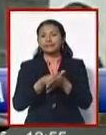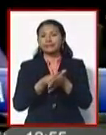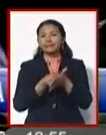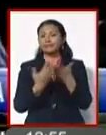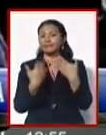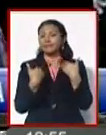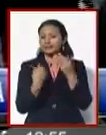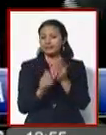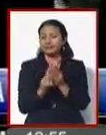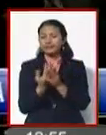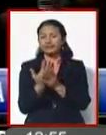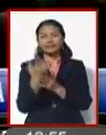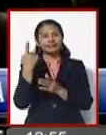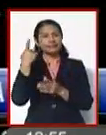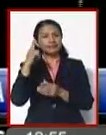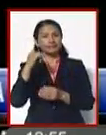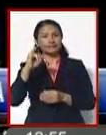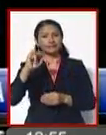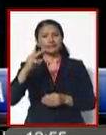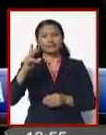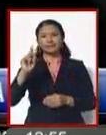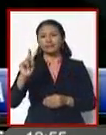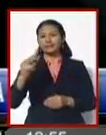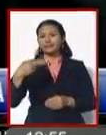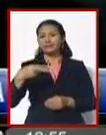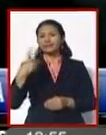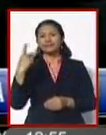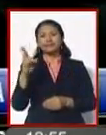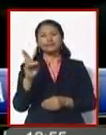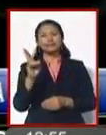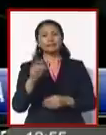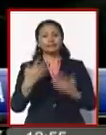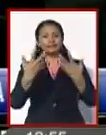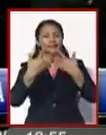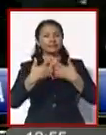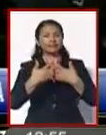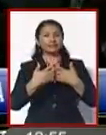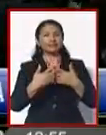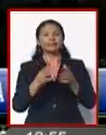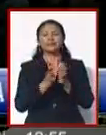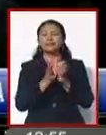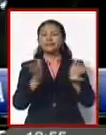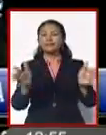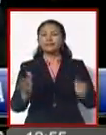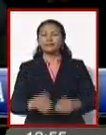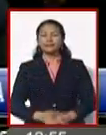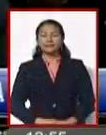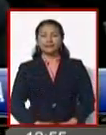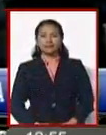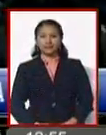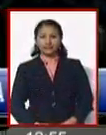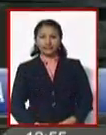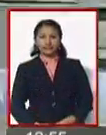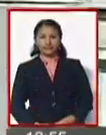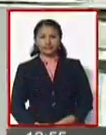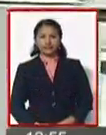ido generando por el IDH y por las utilidades de nuestras empresas públicas.